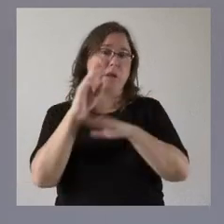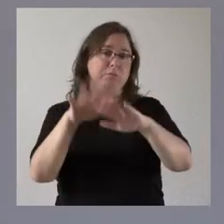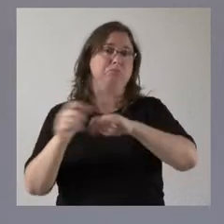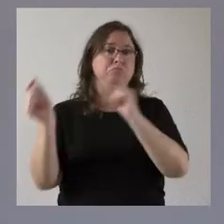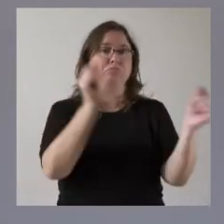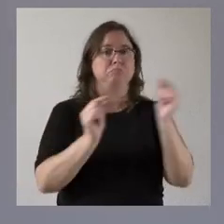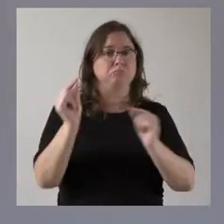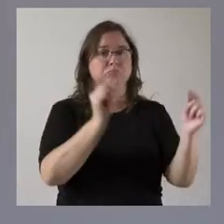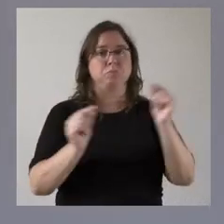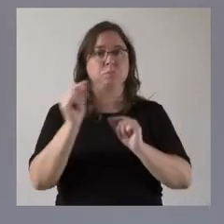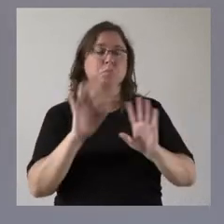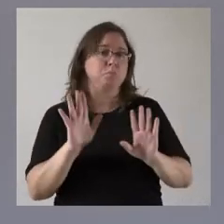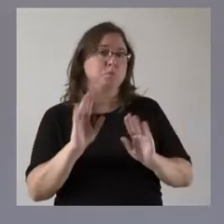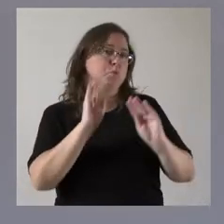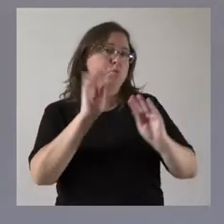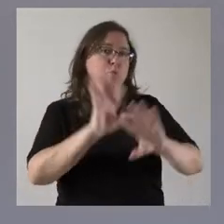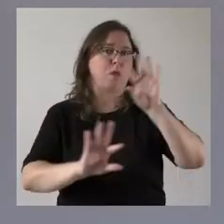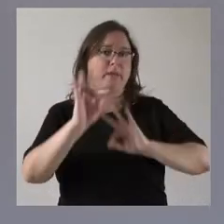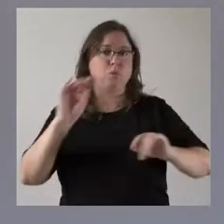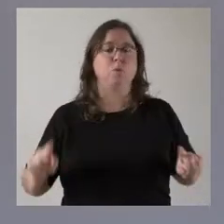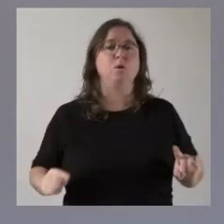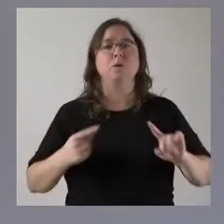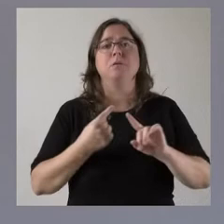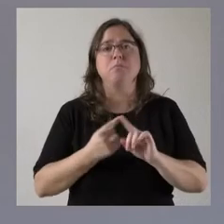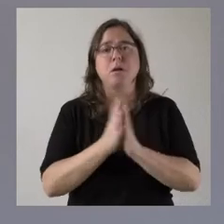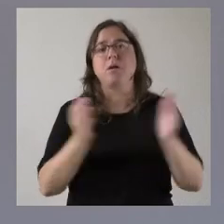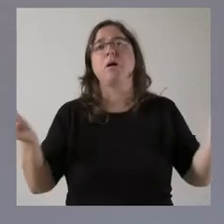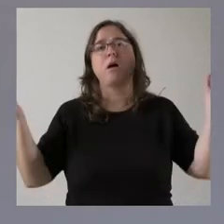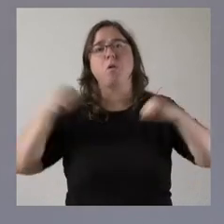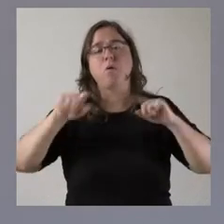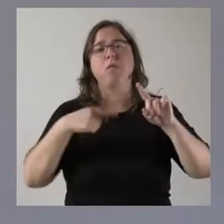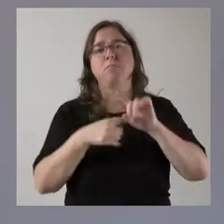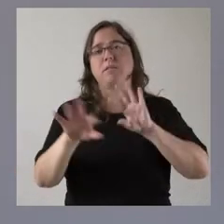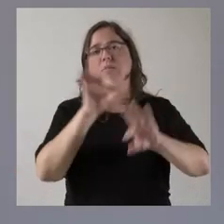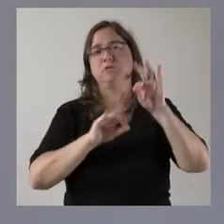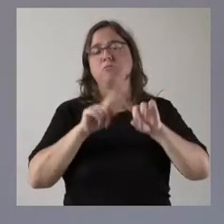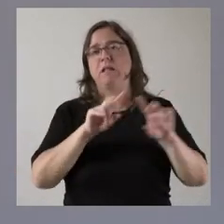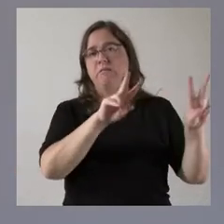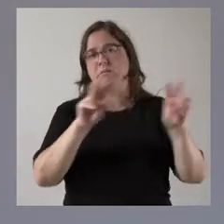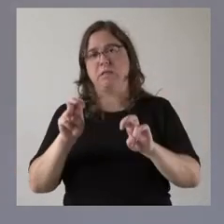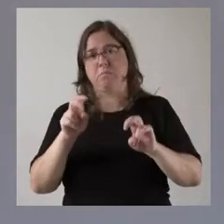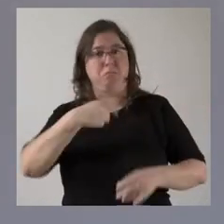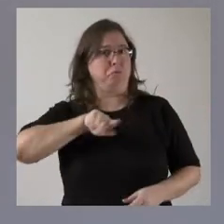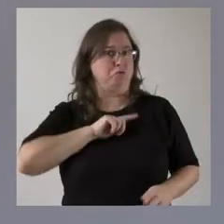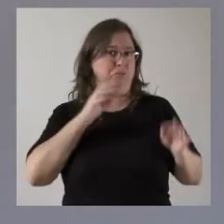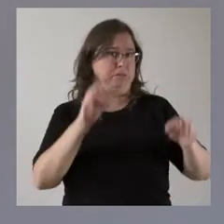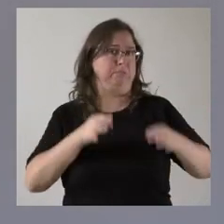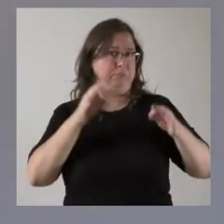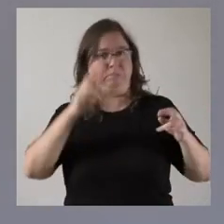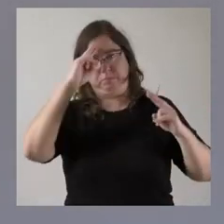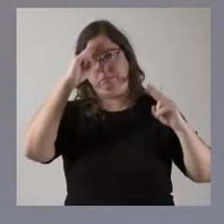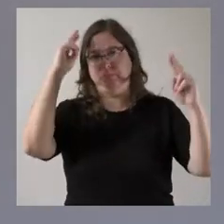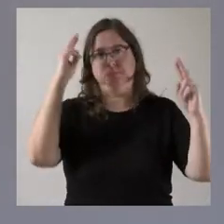quien tome posición y quien tome los acuerdos y las decisiones en torno a este asunto y Nosotros siempre estamos respetuosos